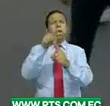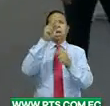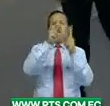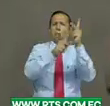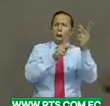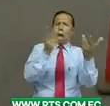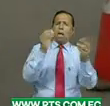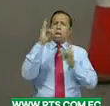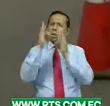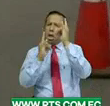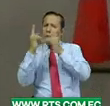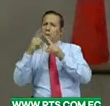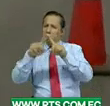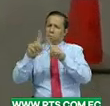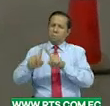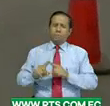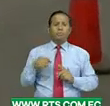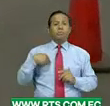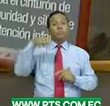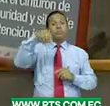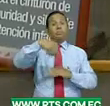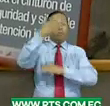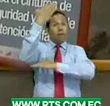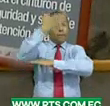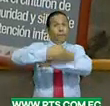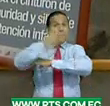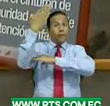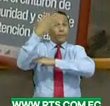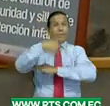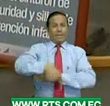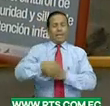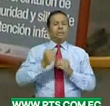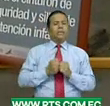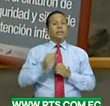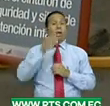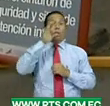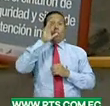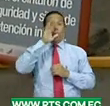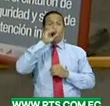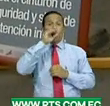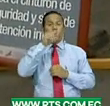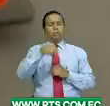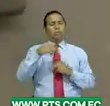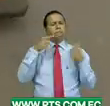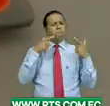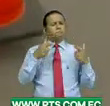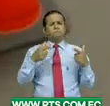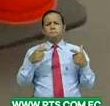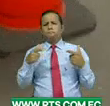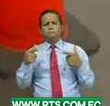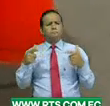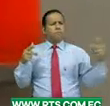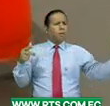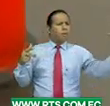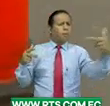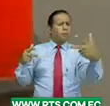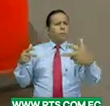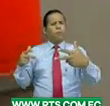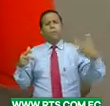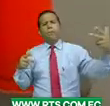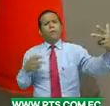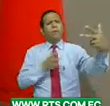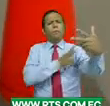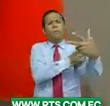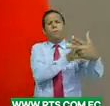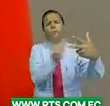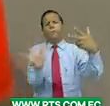kilómetro 26 de la vía a la costa, los agentes de la Comisión de Tránsito del Ecuador permanecieron atentos a que todos los conductores cumplan con la